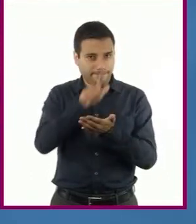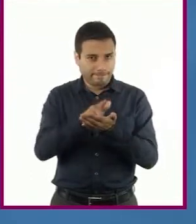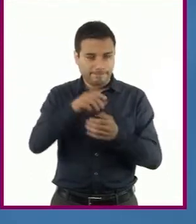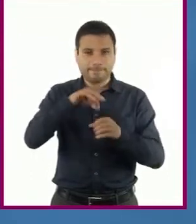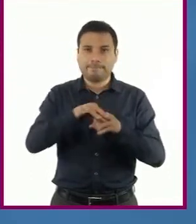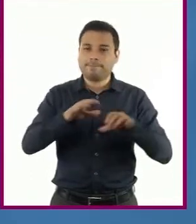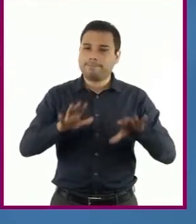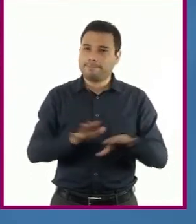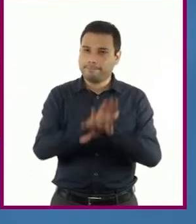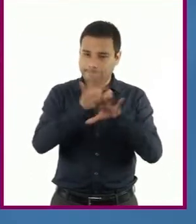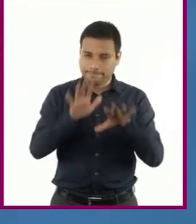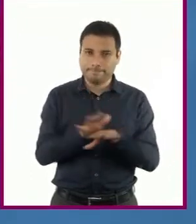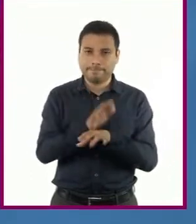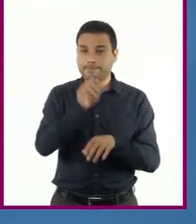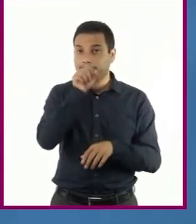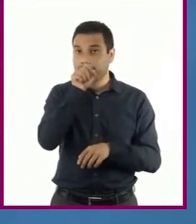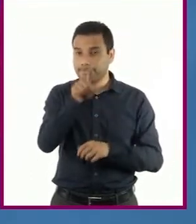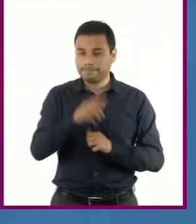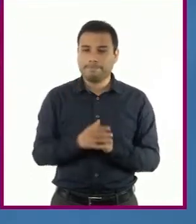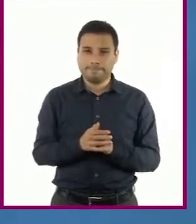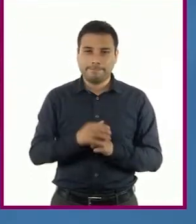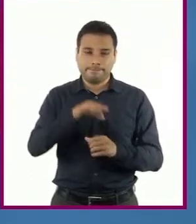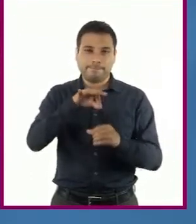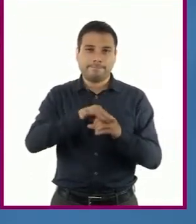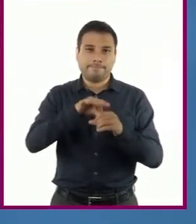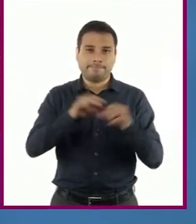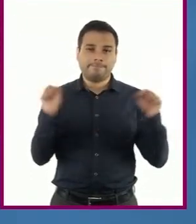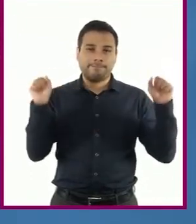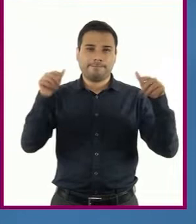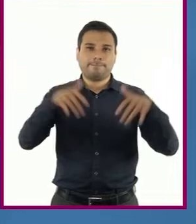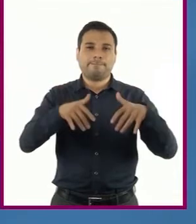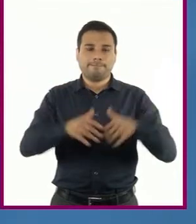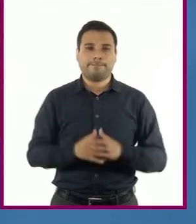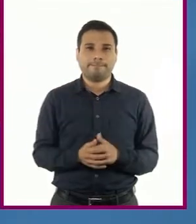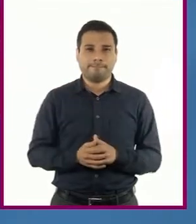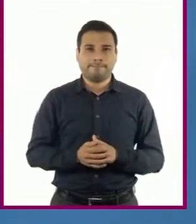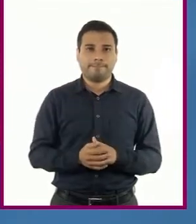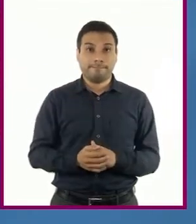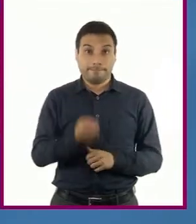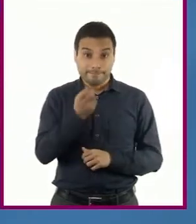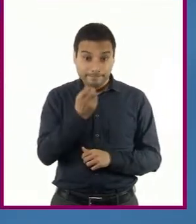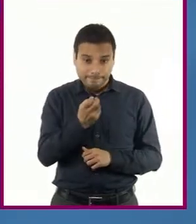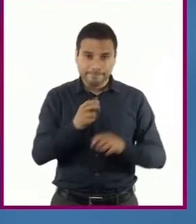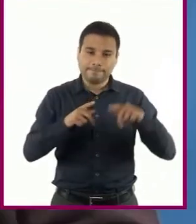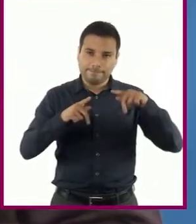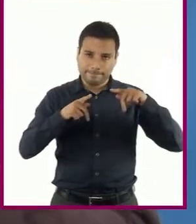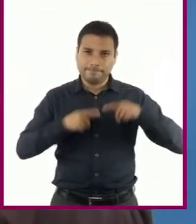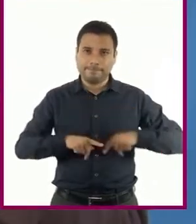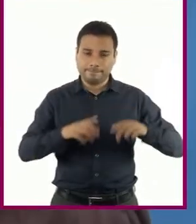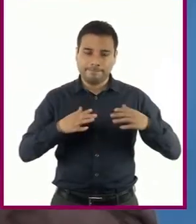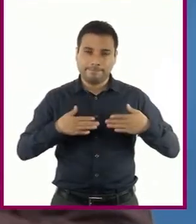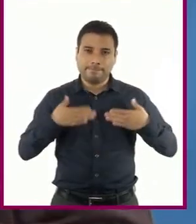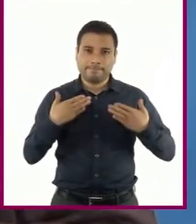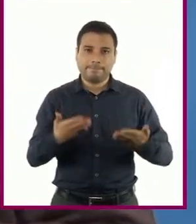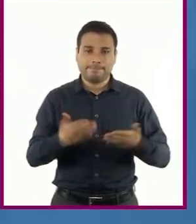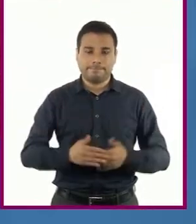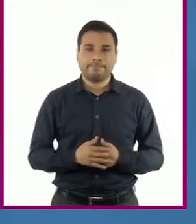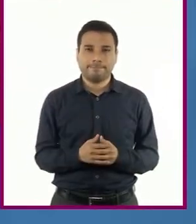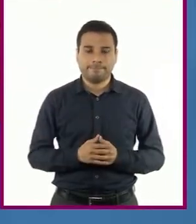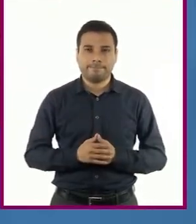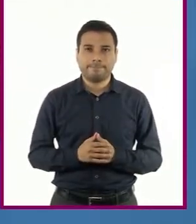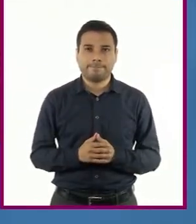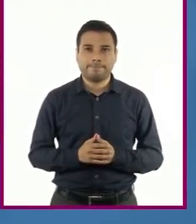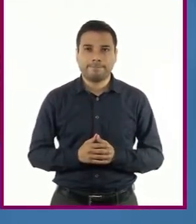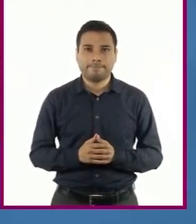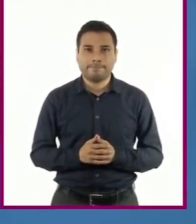y de la celebración de las elecciones, buscando generar confianza entre la ciudadanía. De tal modo,